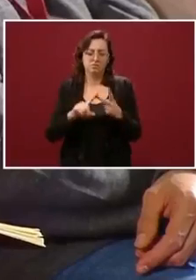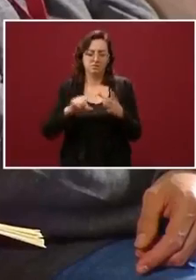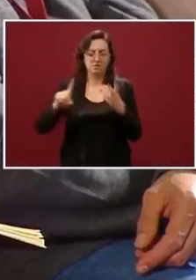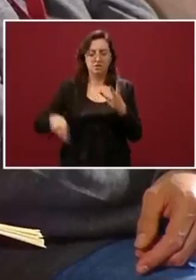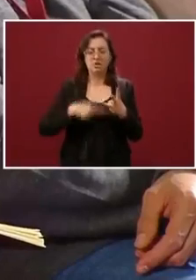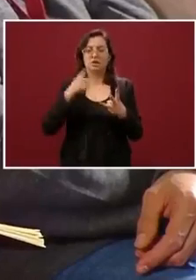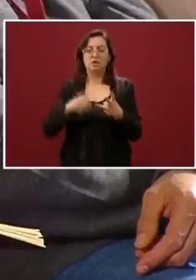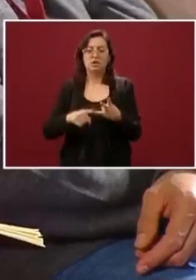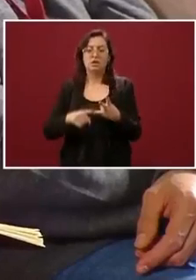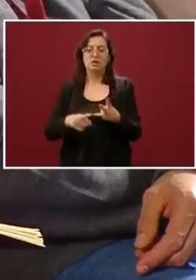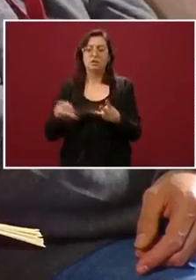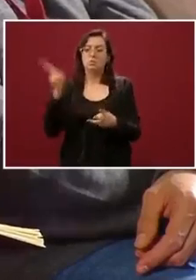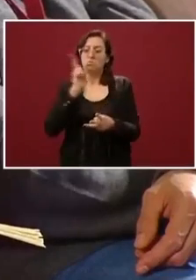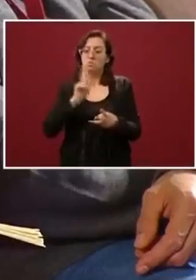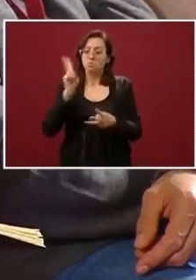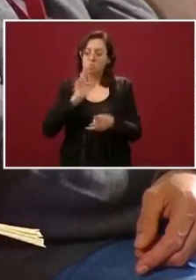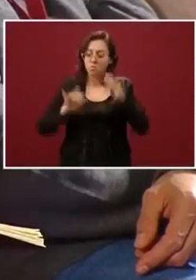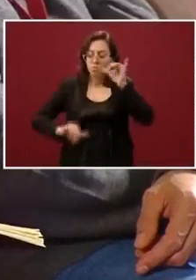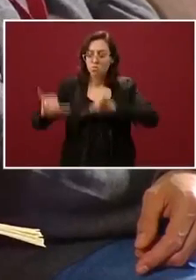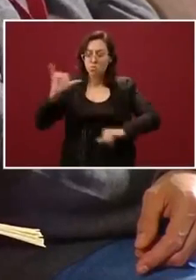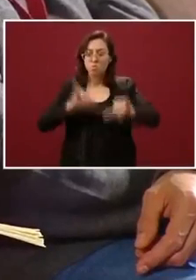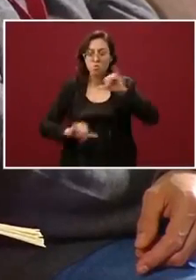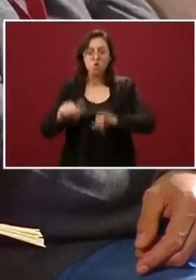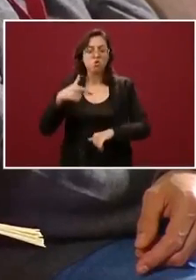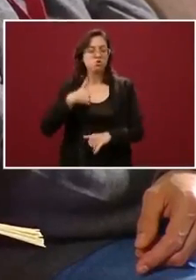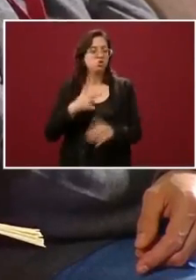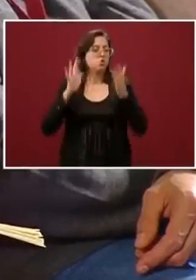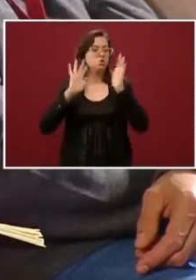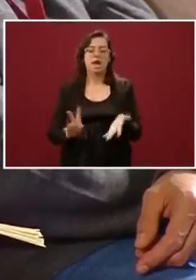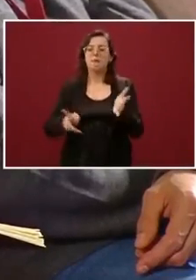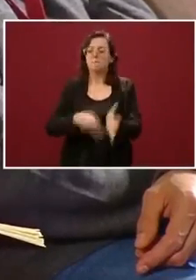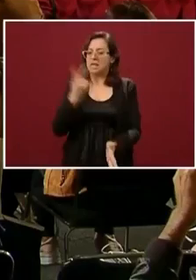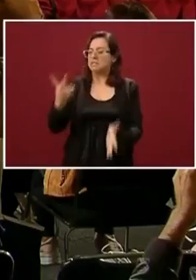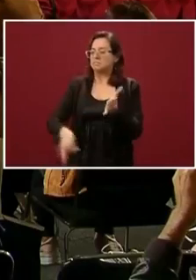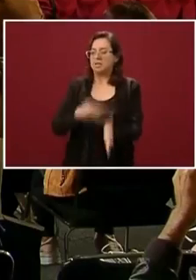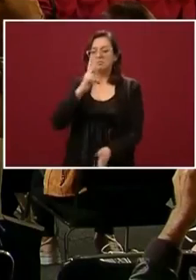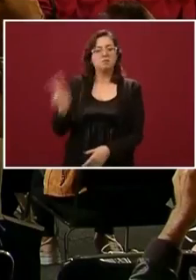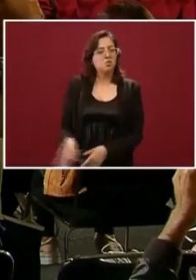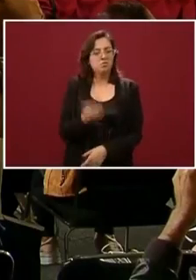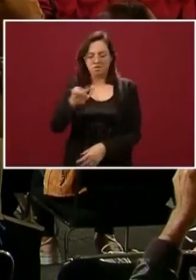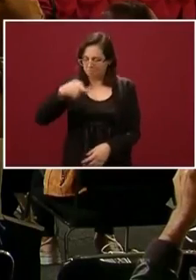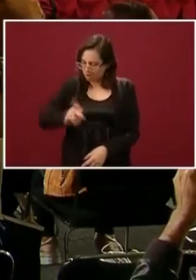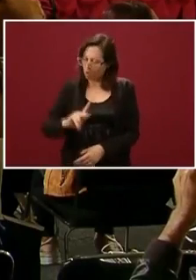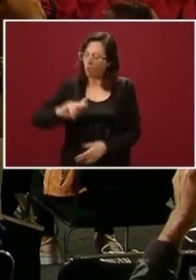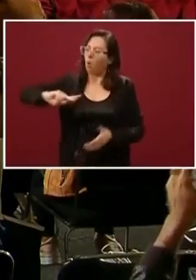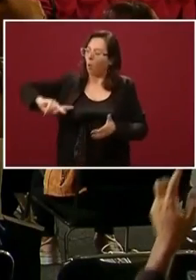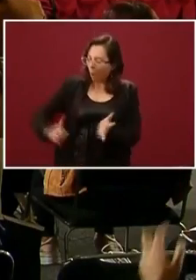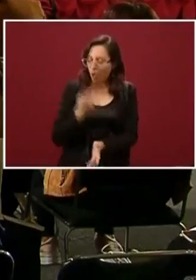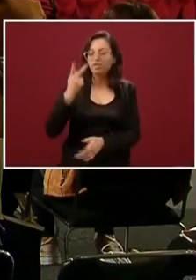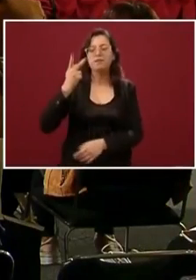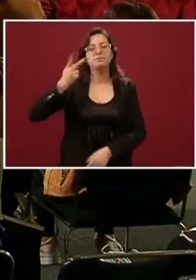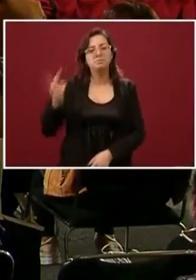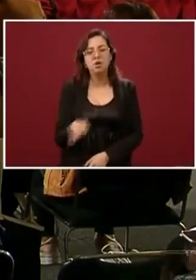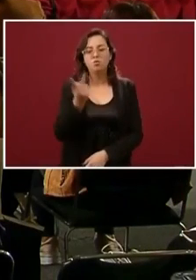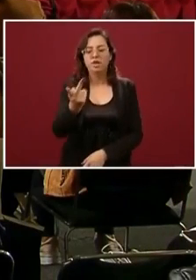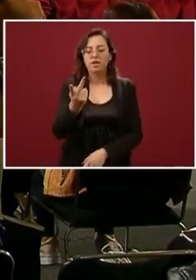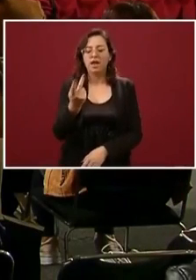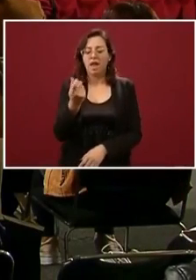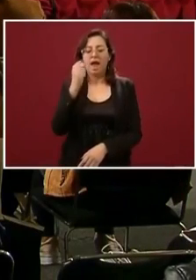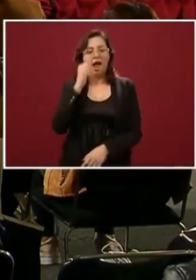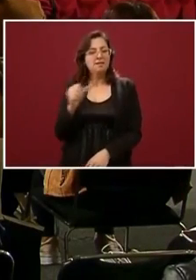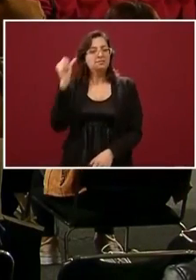las pruebas, ya le hemos preguntado, yo misma ya le he preguntado, pero quiero insistir. Es lo que ocurrió mismo ayer